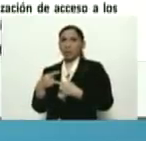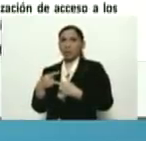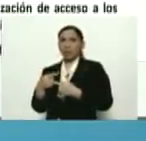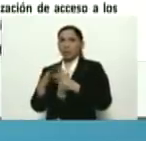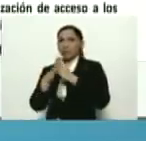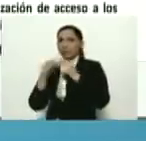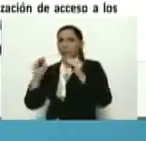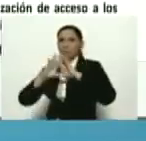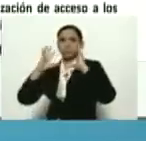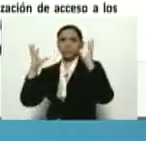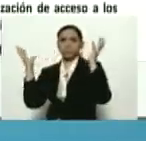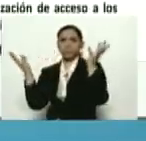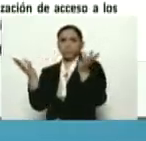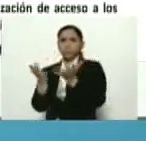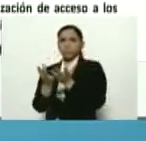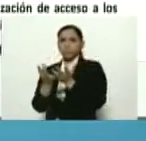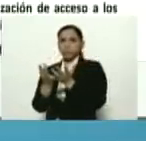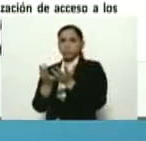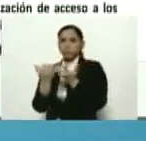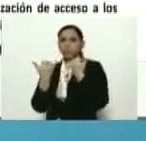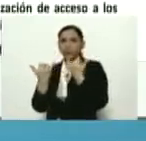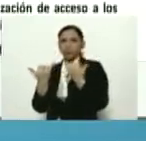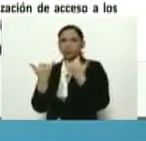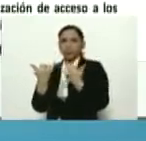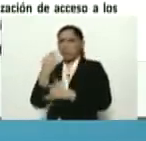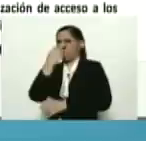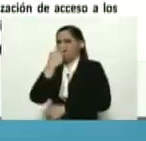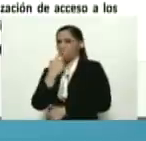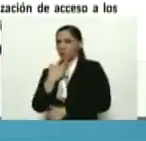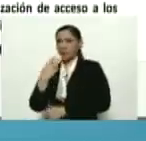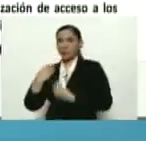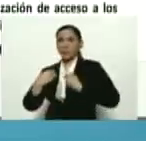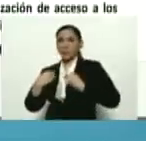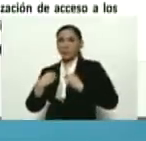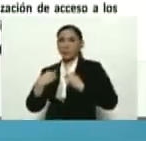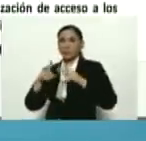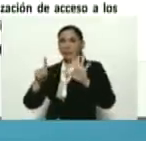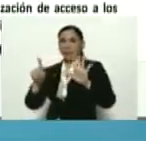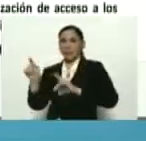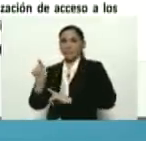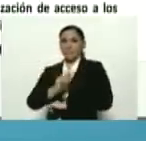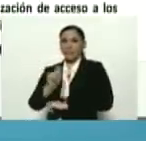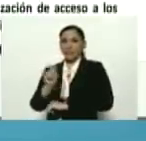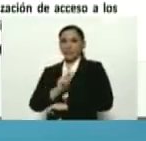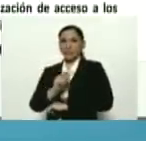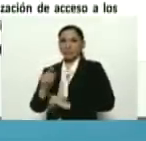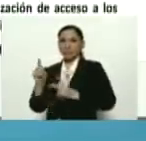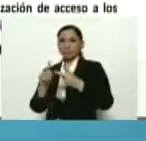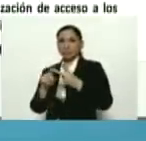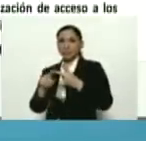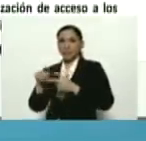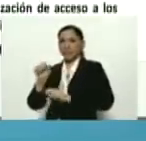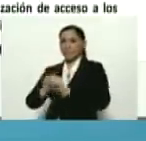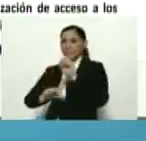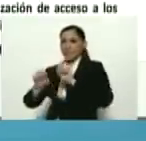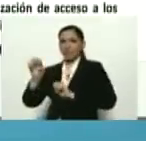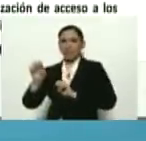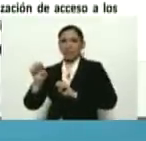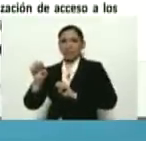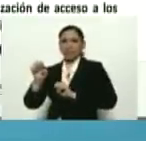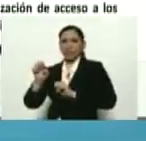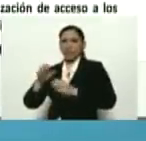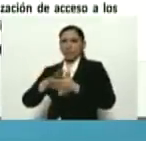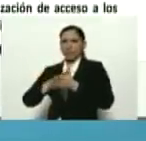la población en situación de pobreza por 6 meses. Segundo, evitar la destrucción